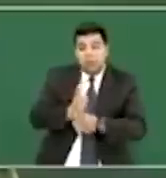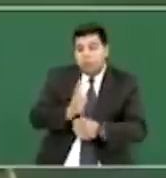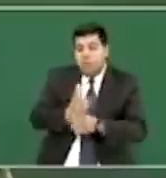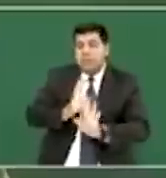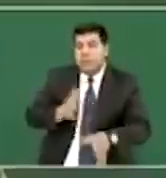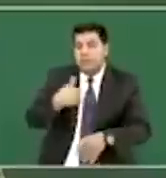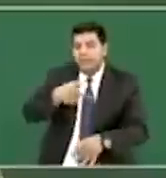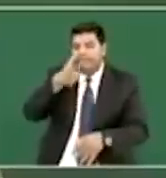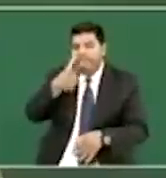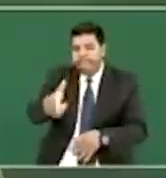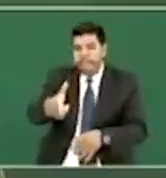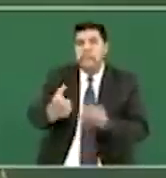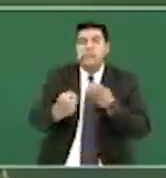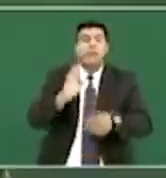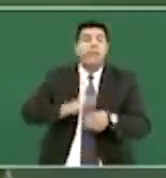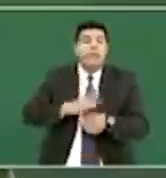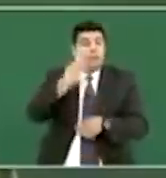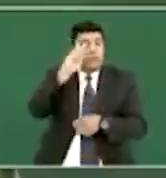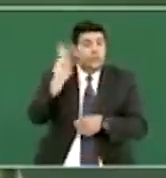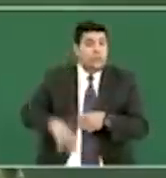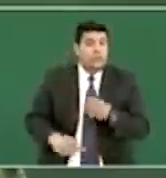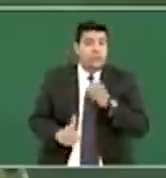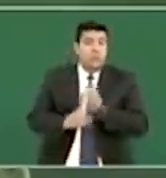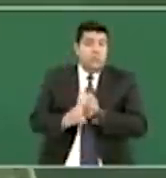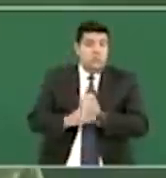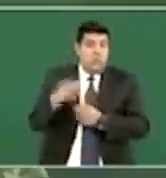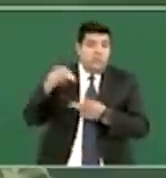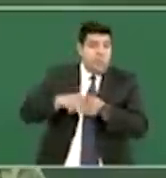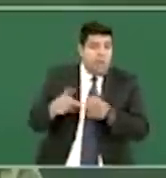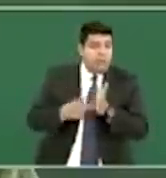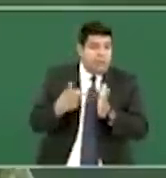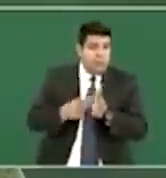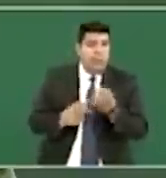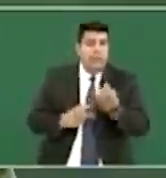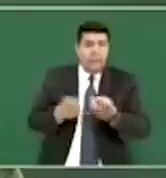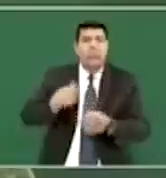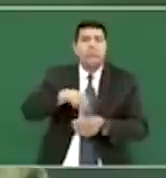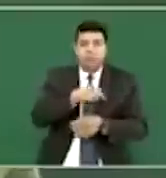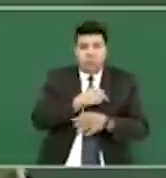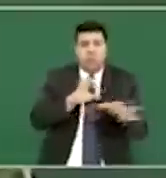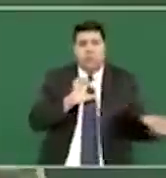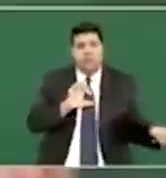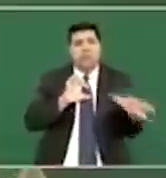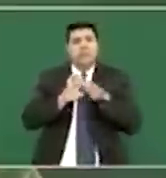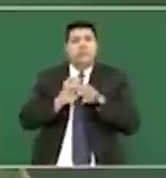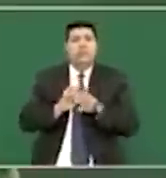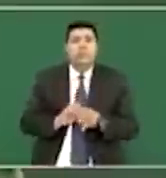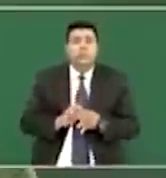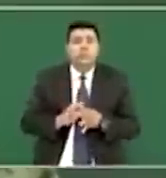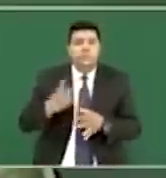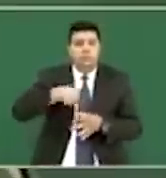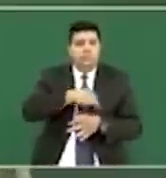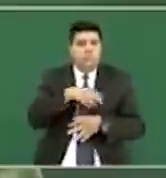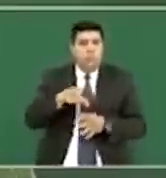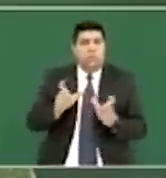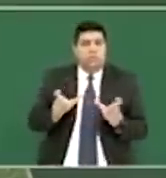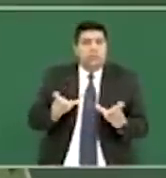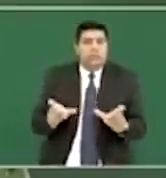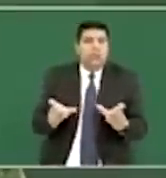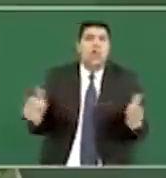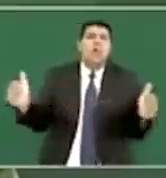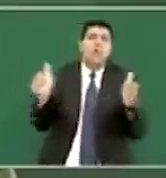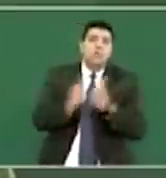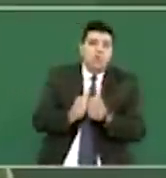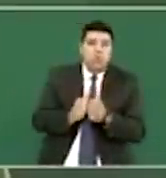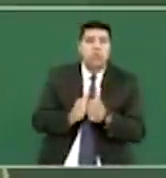presenta la mayor cantidad de este tipo de delitos. Y entonces combinamos este tipo de cerco